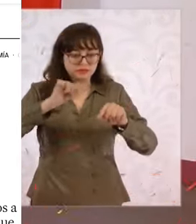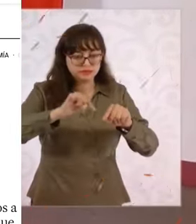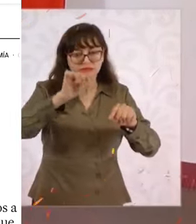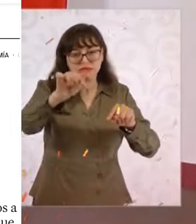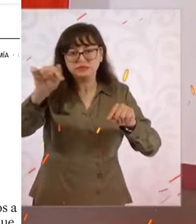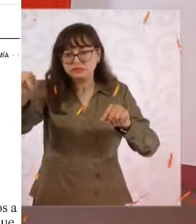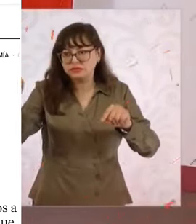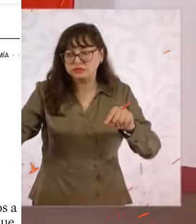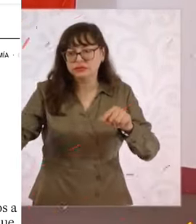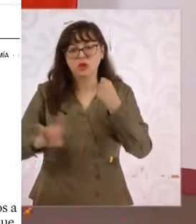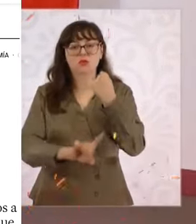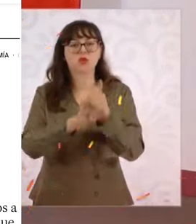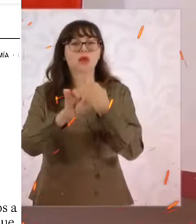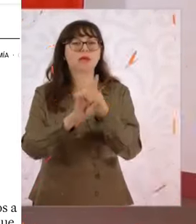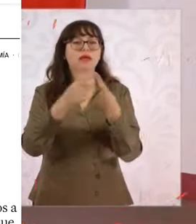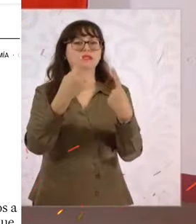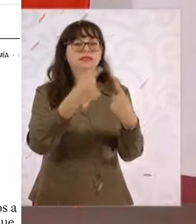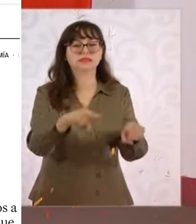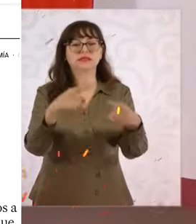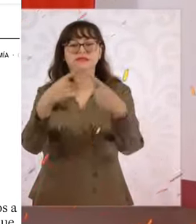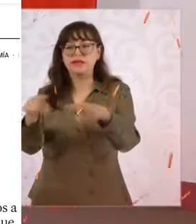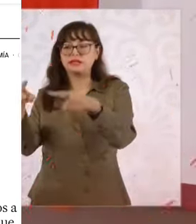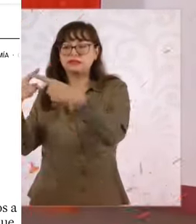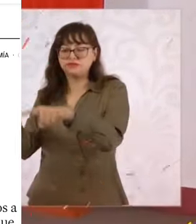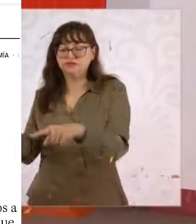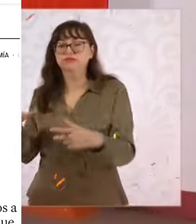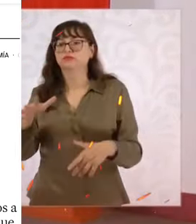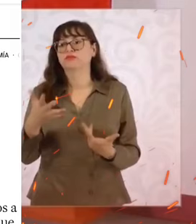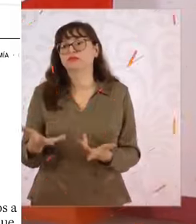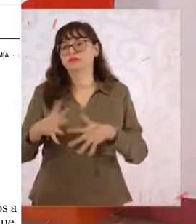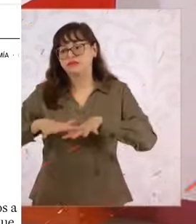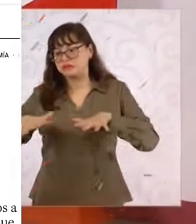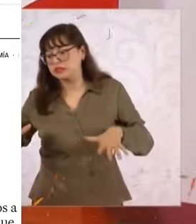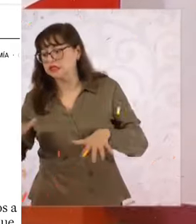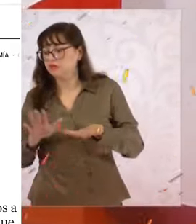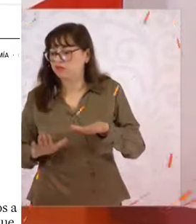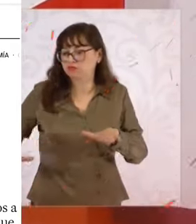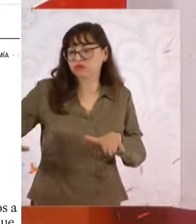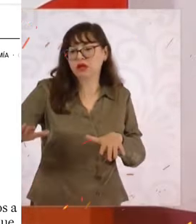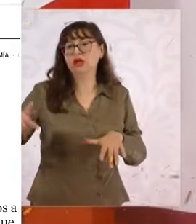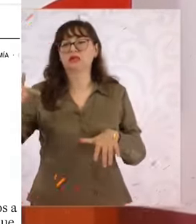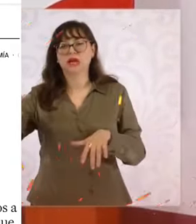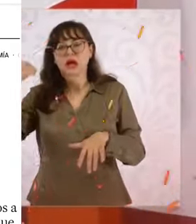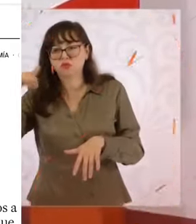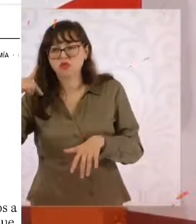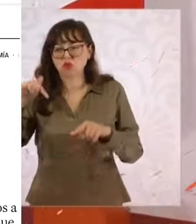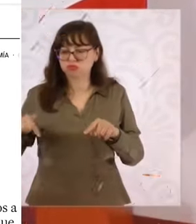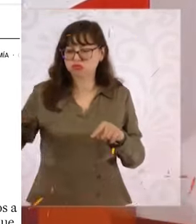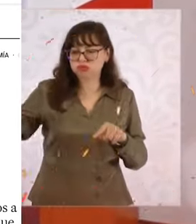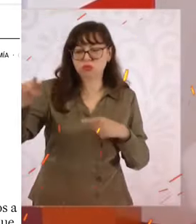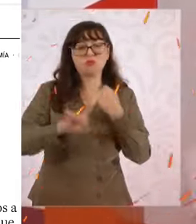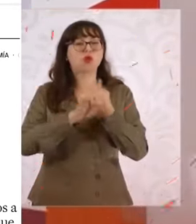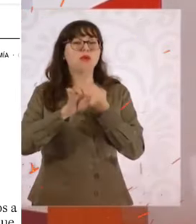especial en la Costa Grande, en la Costa Chica, en la región centro, en Acapulco. Y estamos desarrollando una estrategia